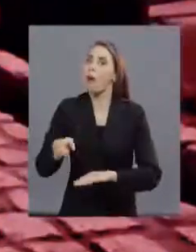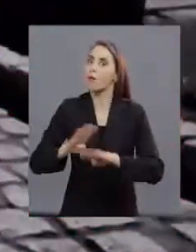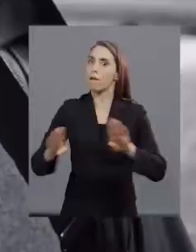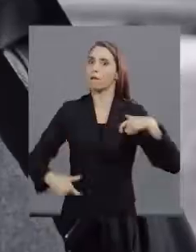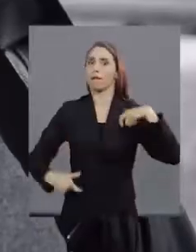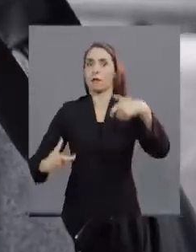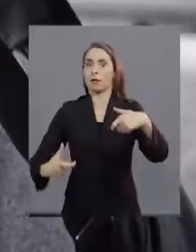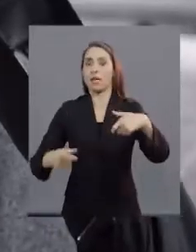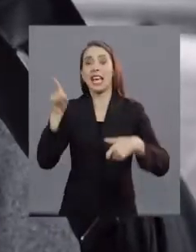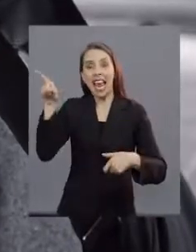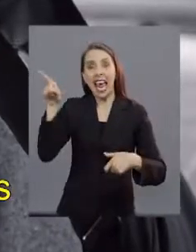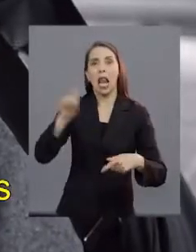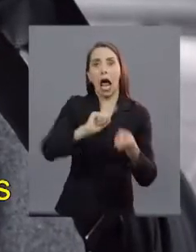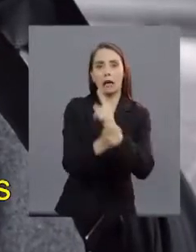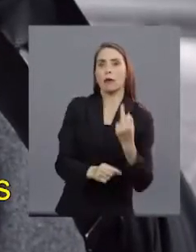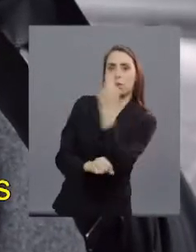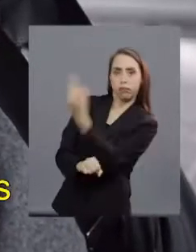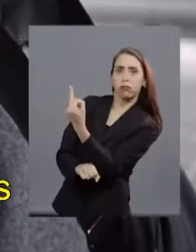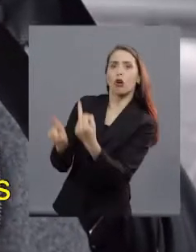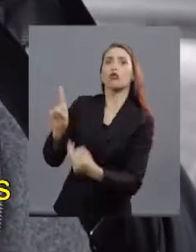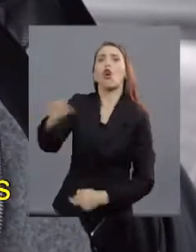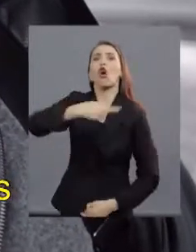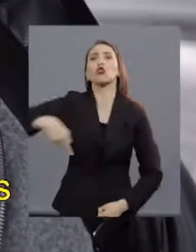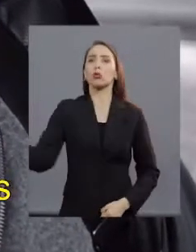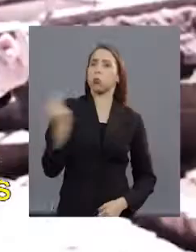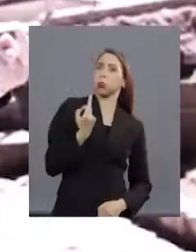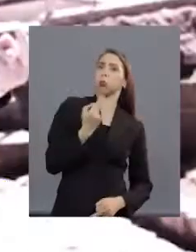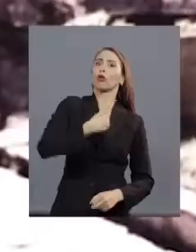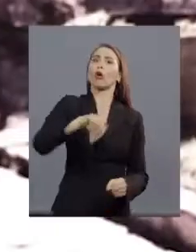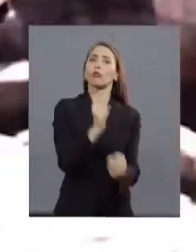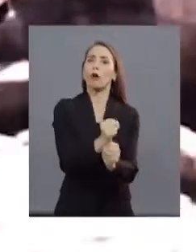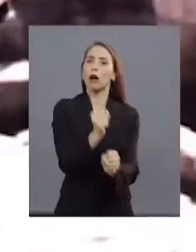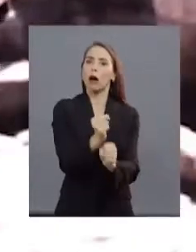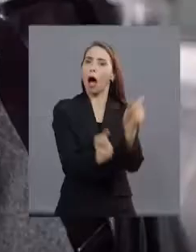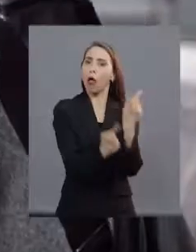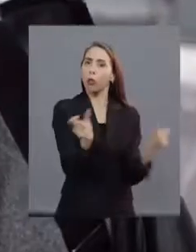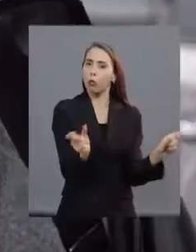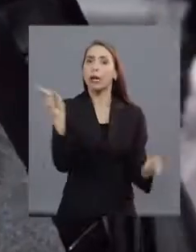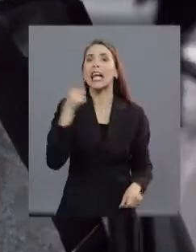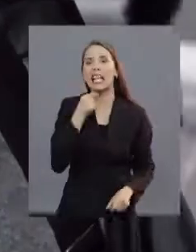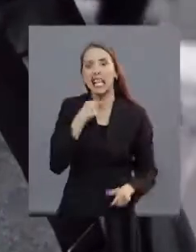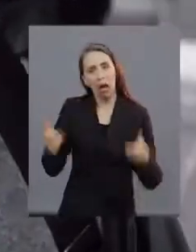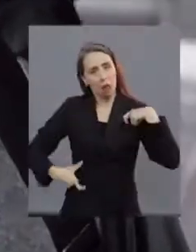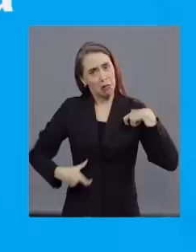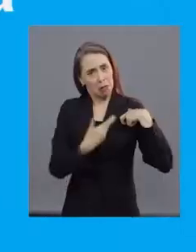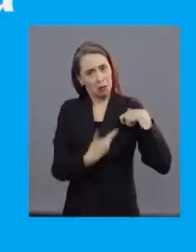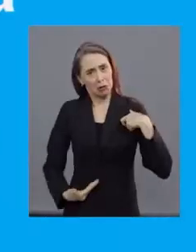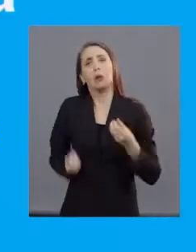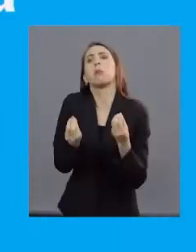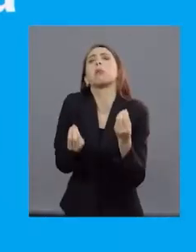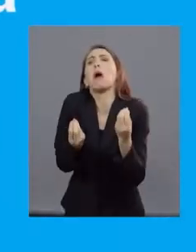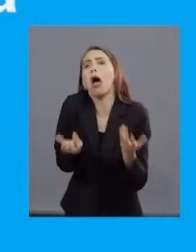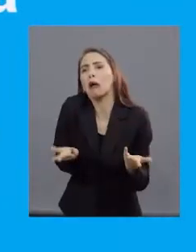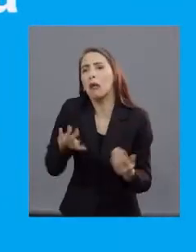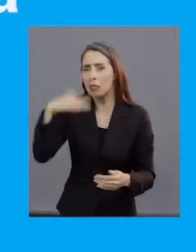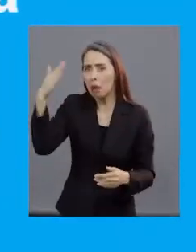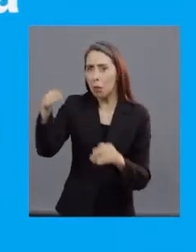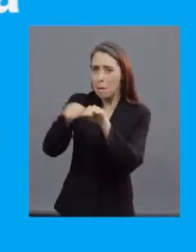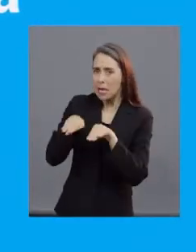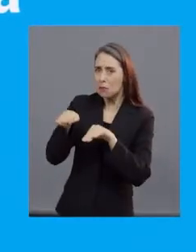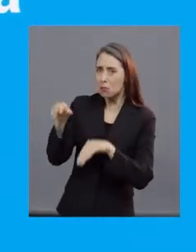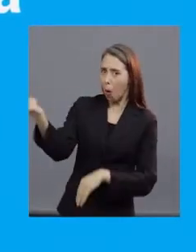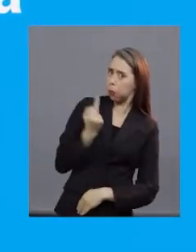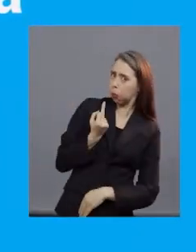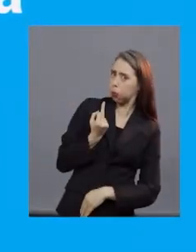de la presidencia. Él se merece ese gesto, no nosotros los trabajadores. Él quiere ser presidente, ¿para qué? Para después mostrarnos el